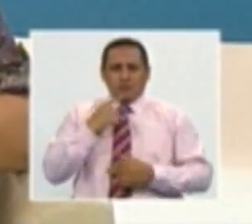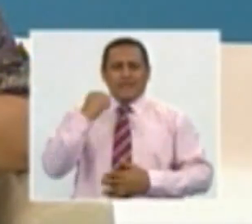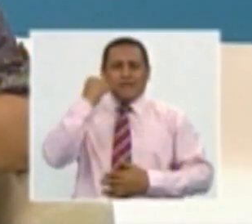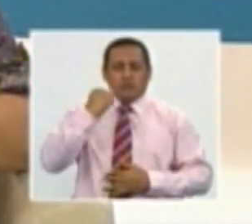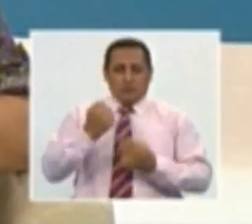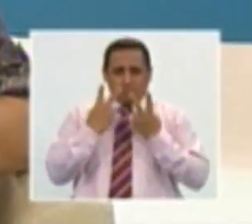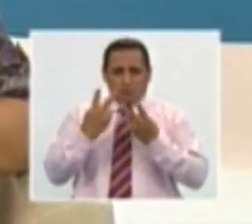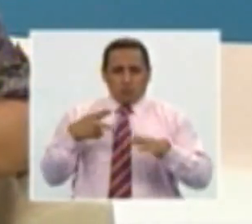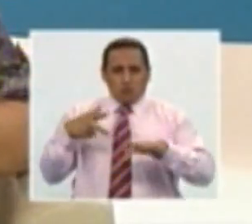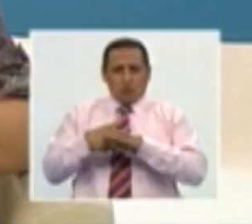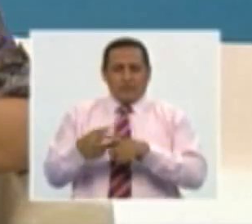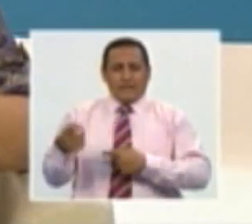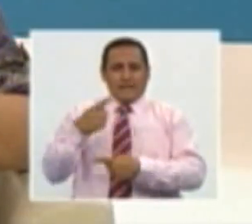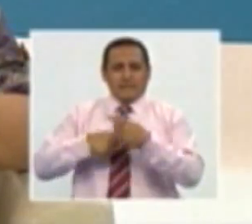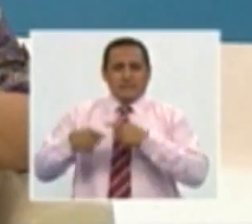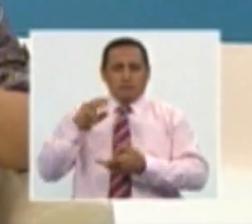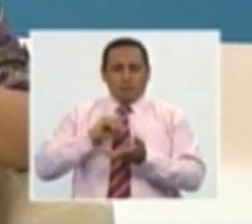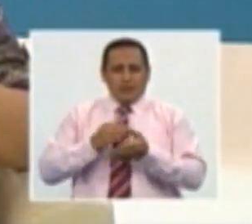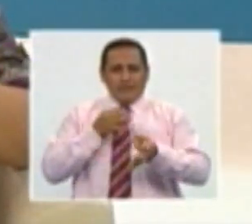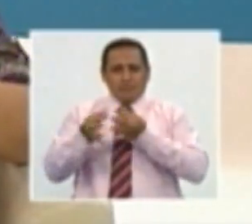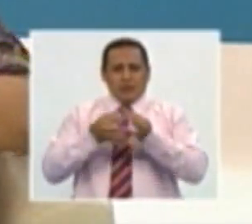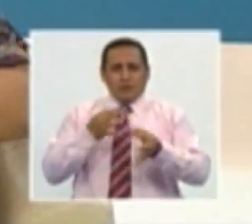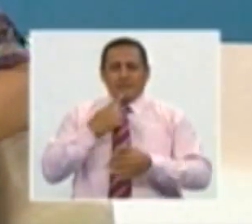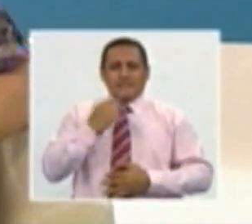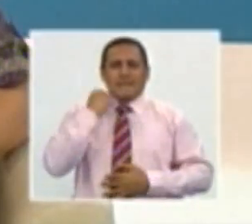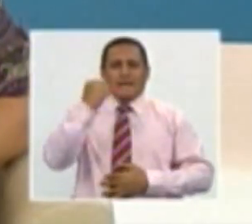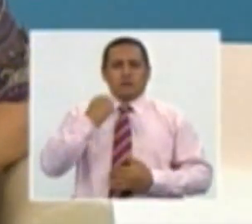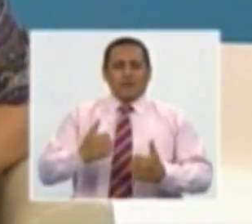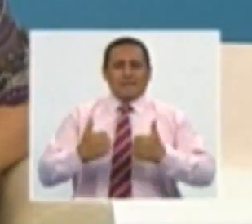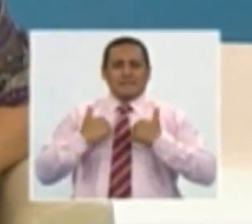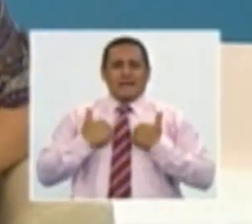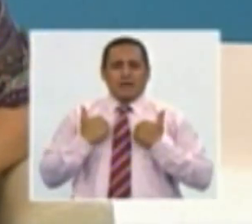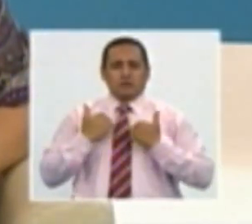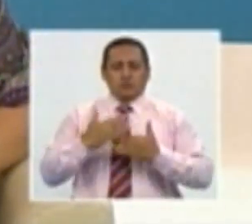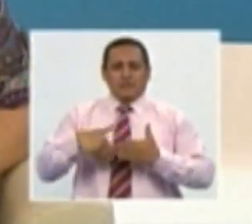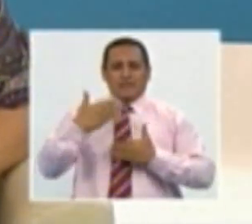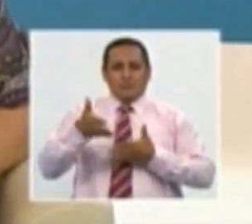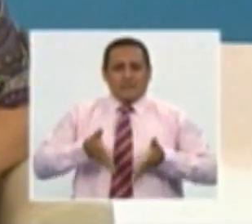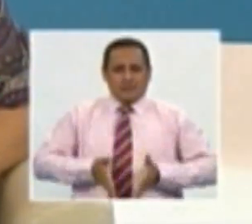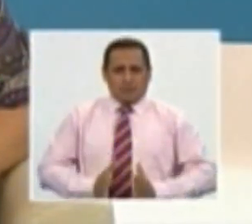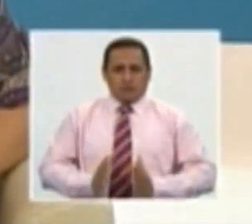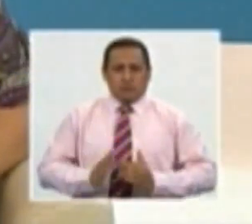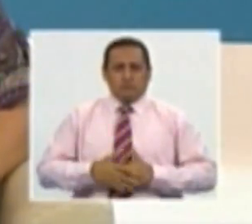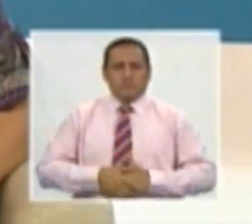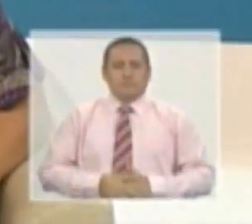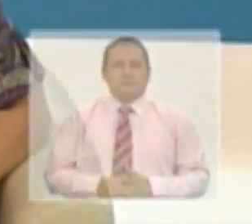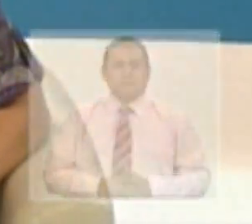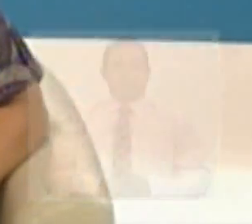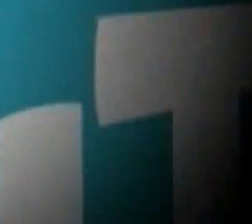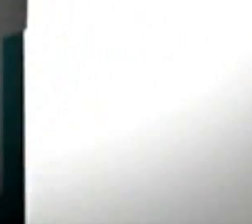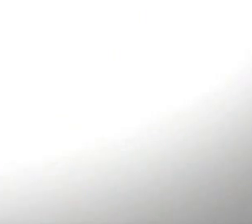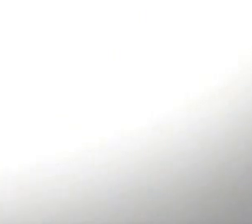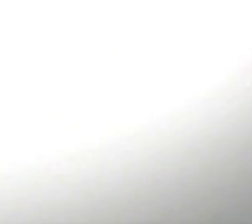un derecho. Nos vamos a la pausa y regresamos porque estamos hablando del derecho al descanso pre- y postnatal. Volvemos rapidito.